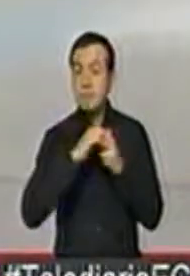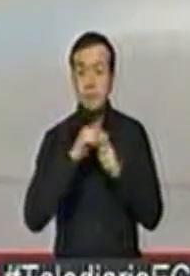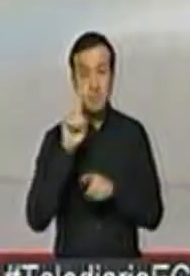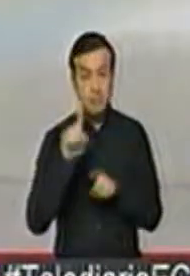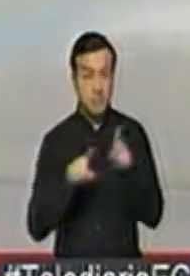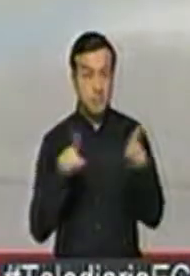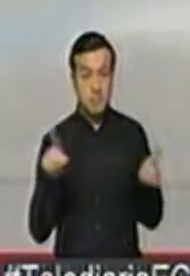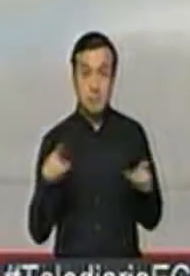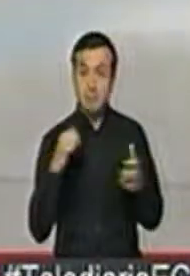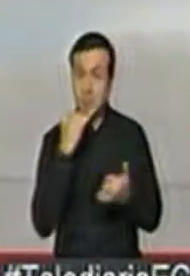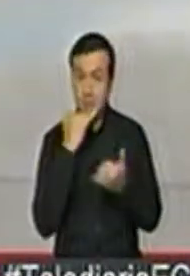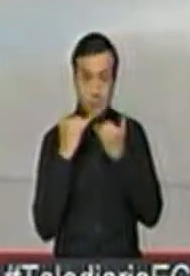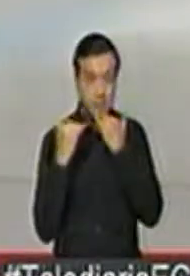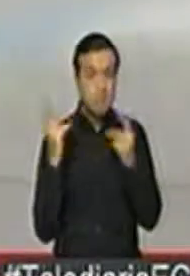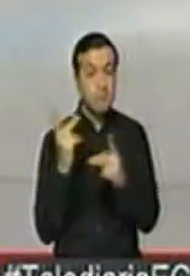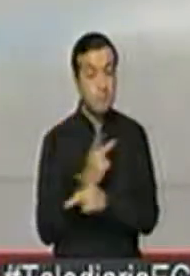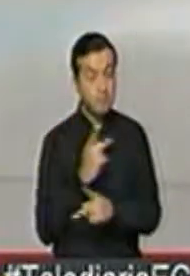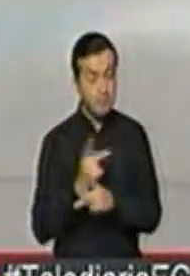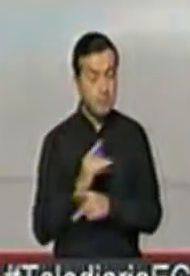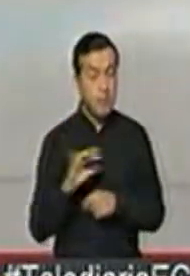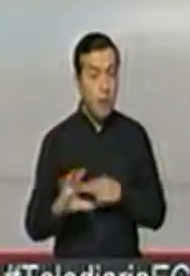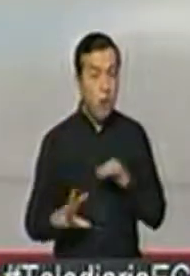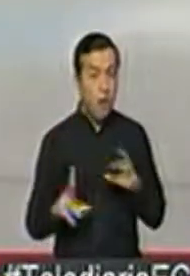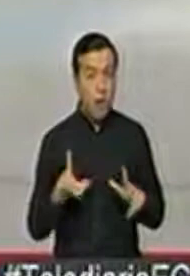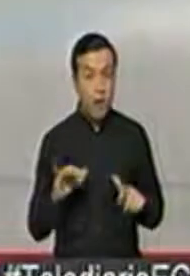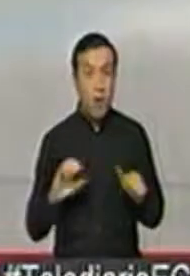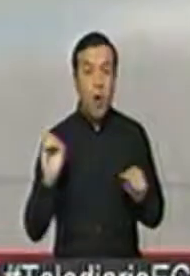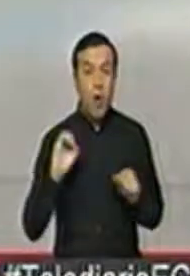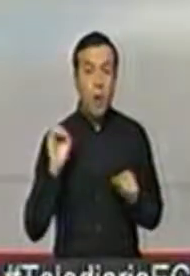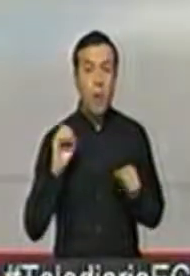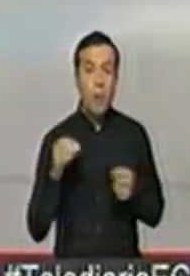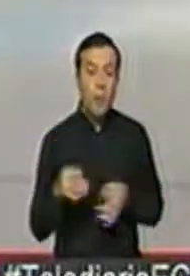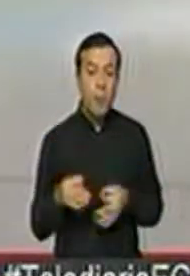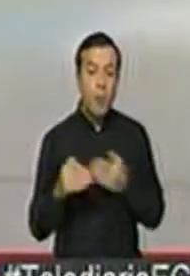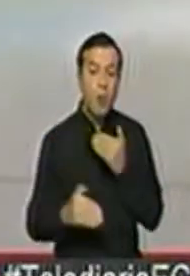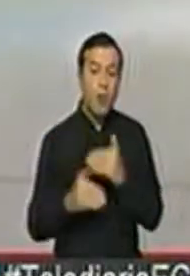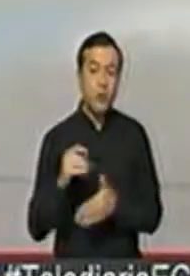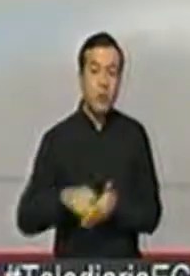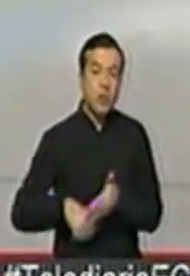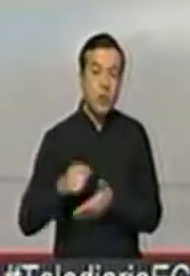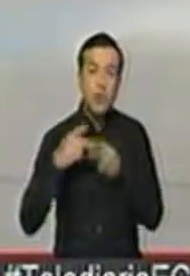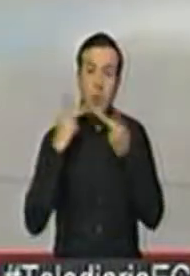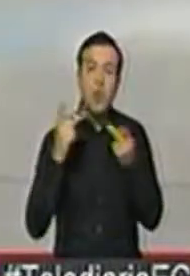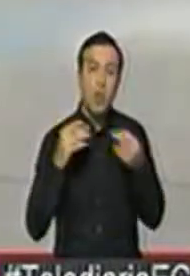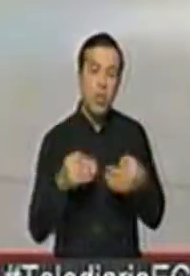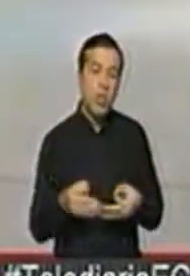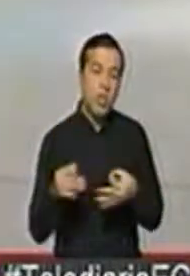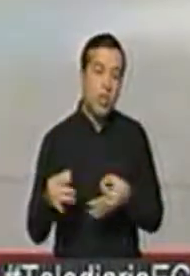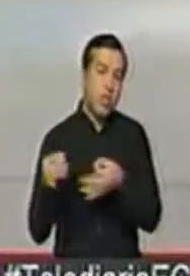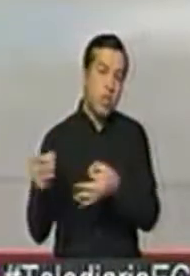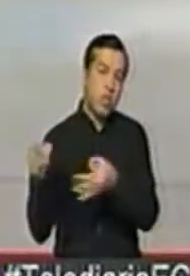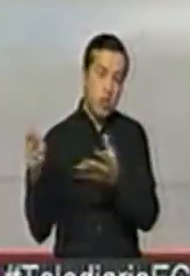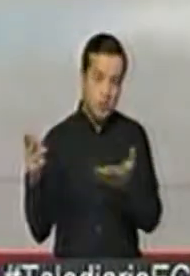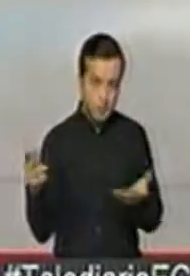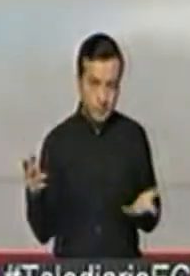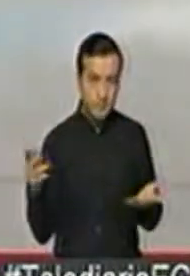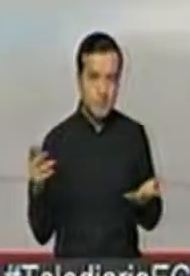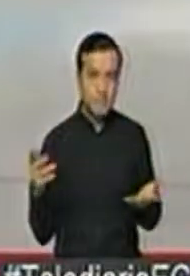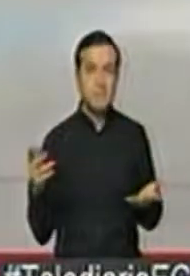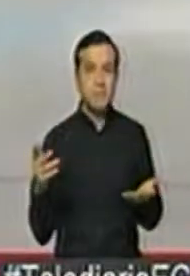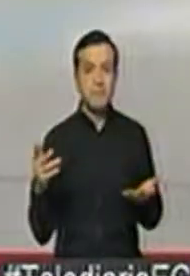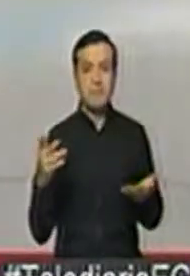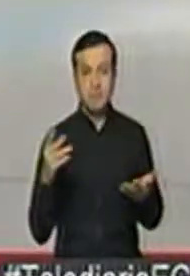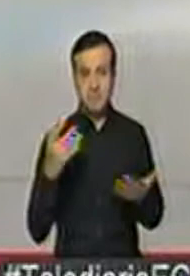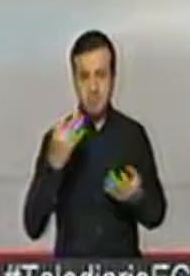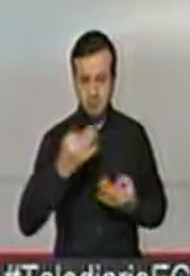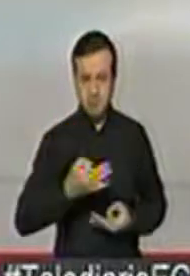ejemplo, actos de corrupción o que se dilaten procedimientos de contratación pública. Entonces, realmente, si hablamos de la